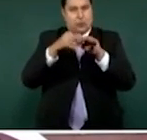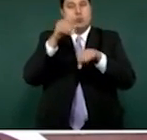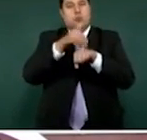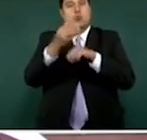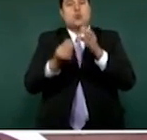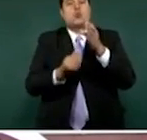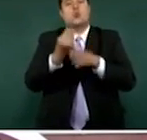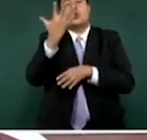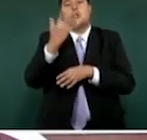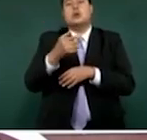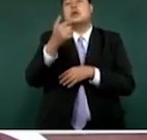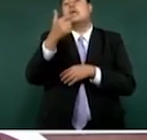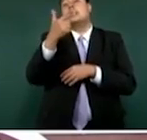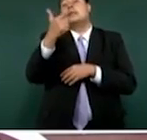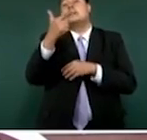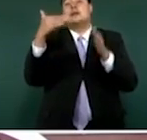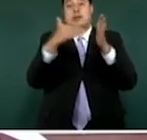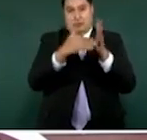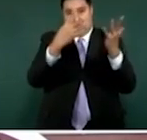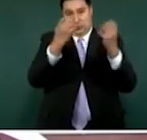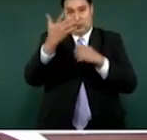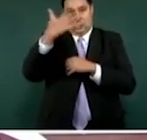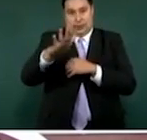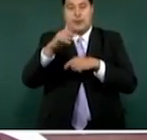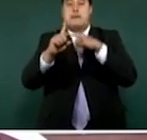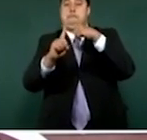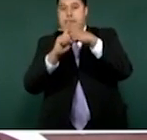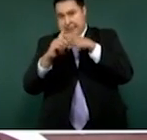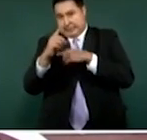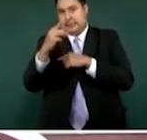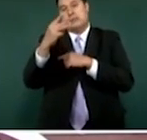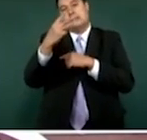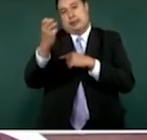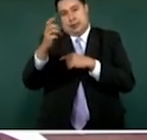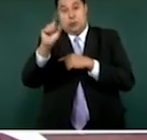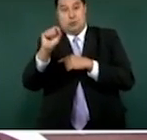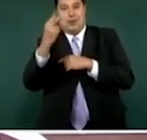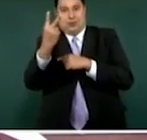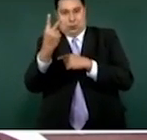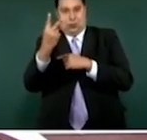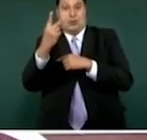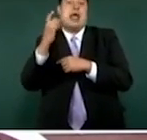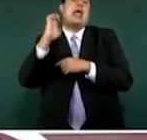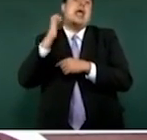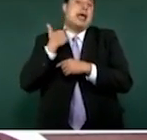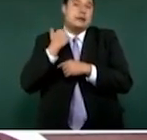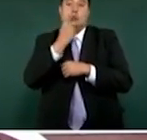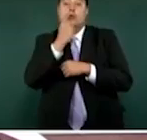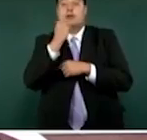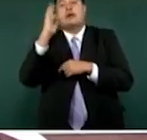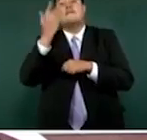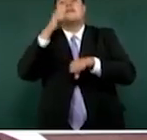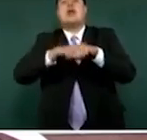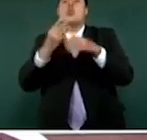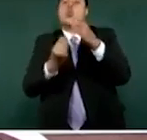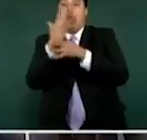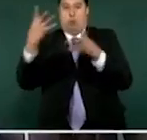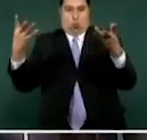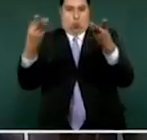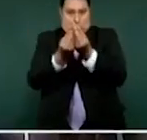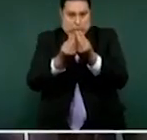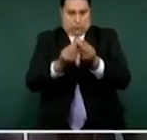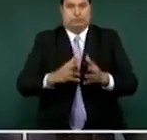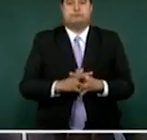son 7.910 más los 322 de la ex policía federal que se acaban de incorporar.